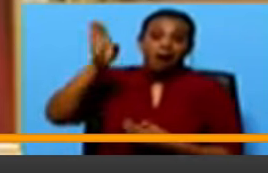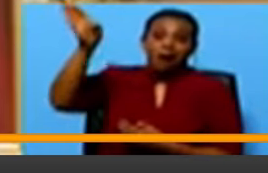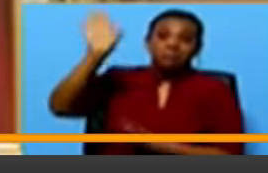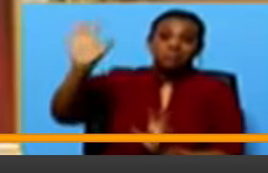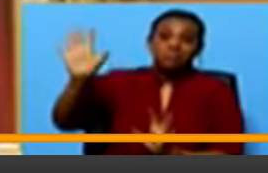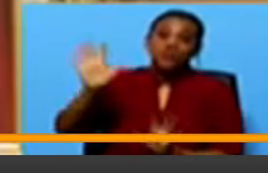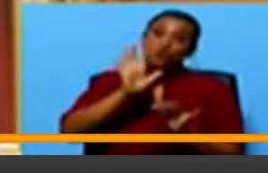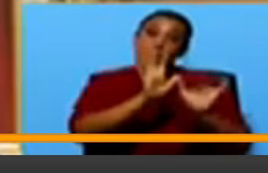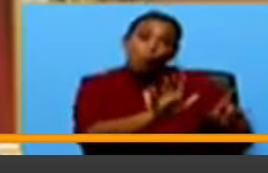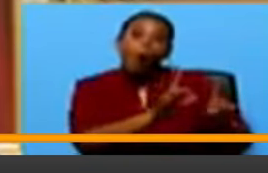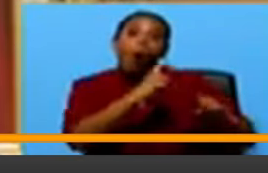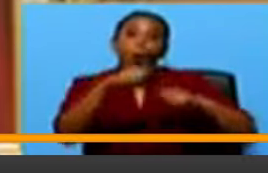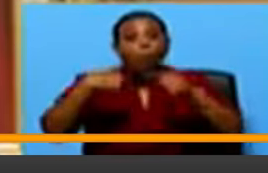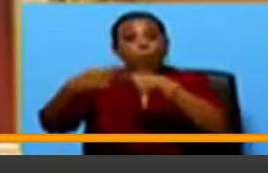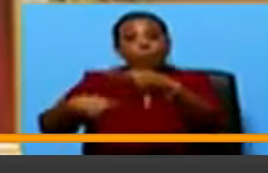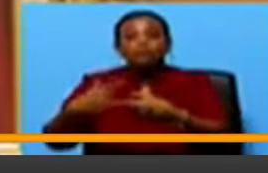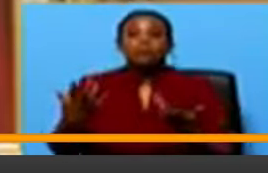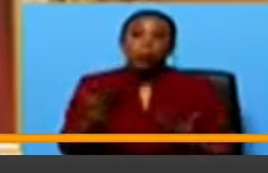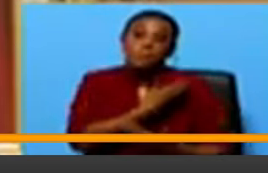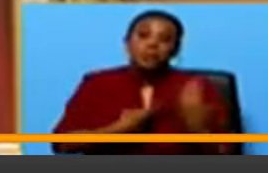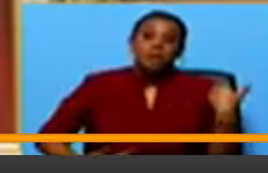como le ha tocado a otras generaciones,